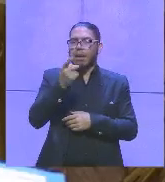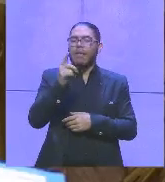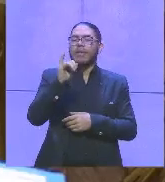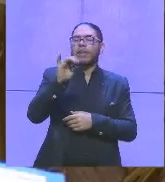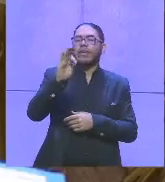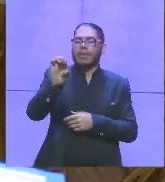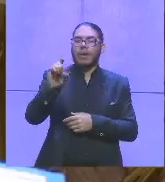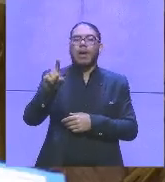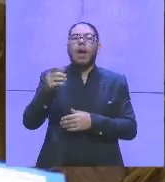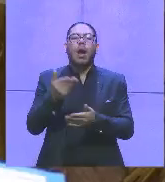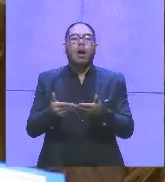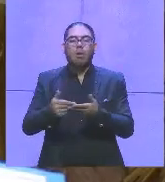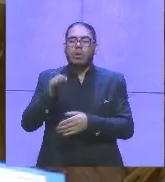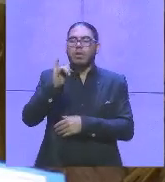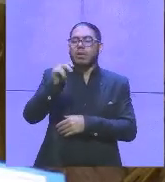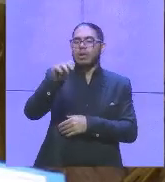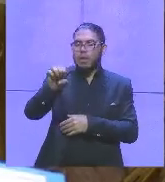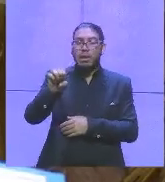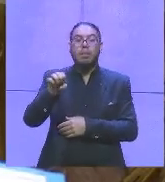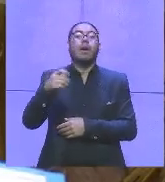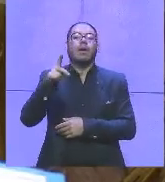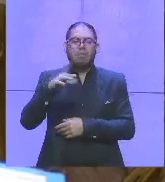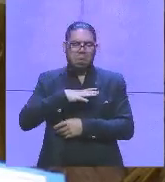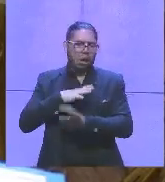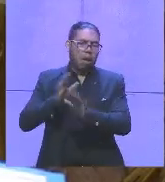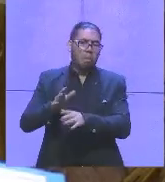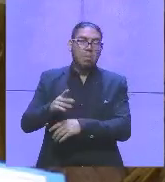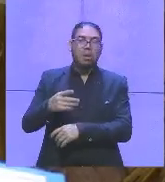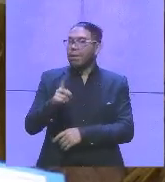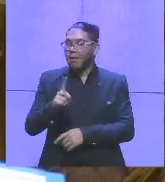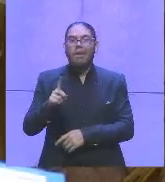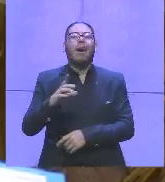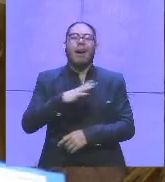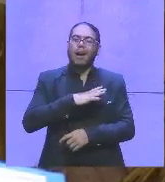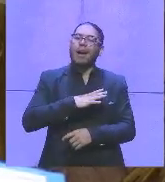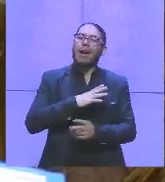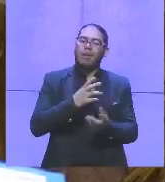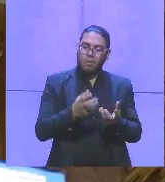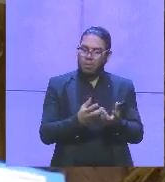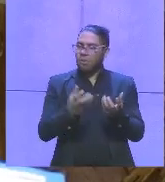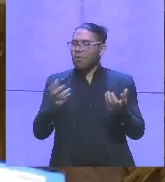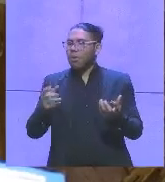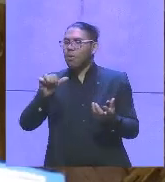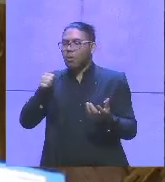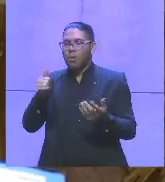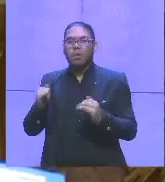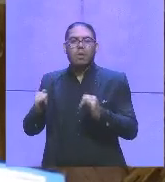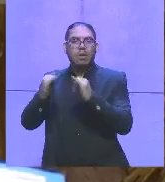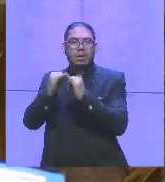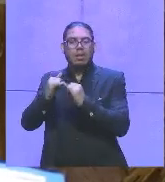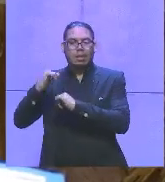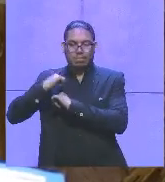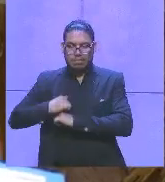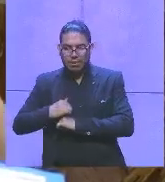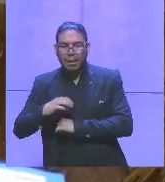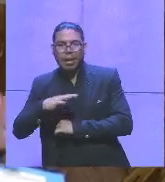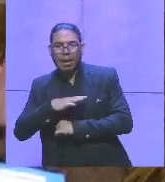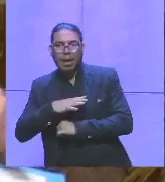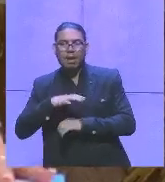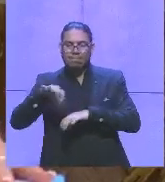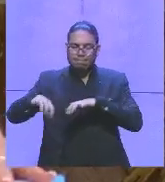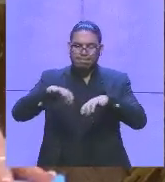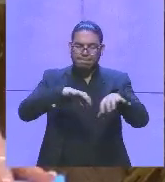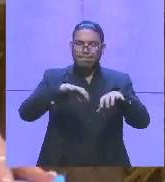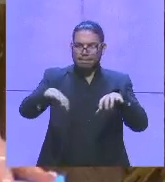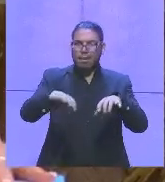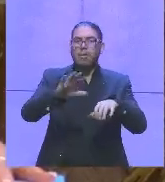lo único que existe, pero no, también existen otras autoridades que son muy importantes en todo este andamiaje electoral. Así es